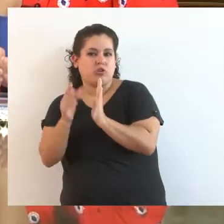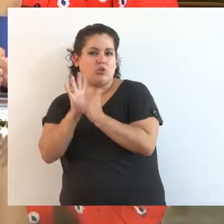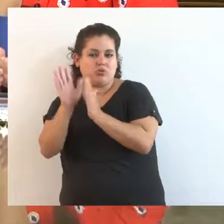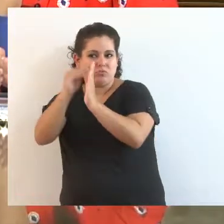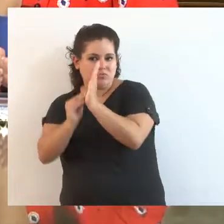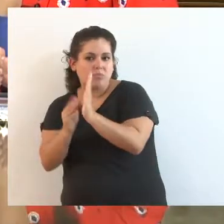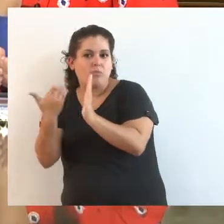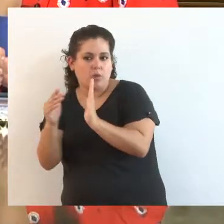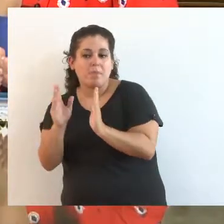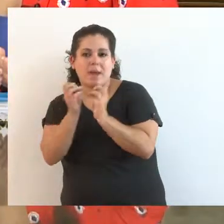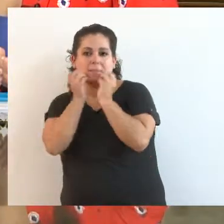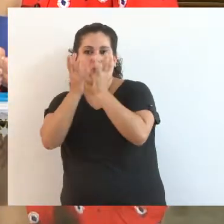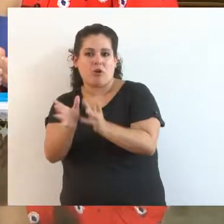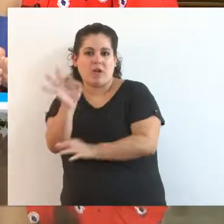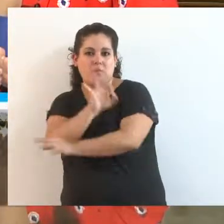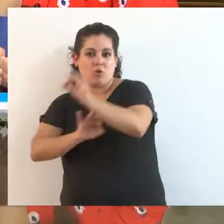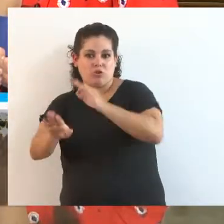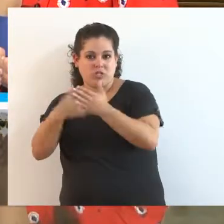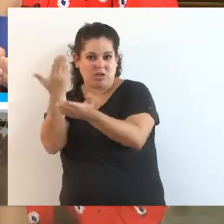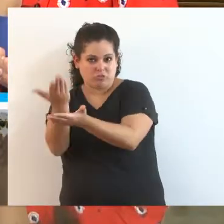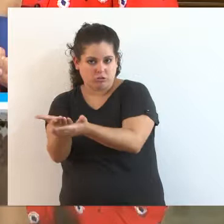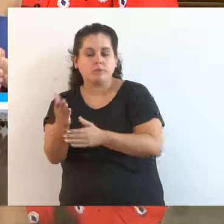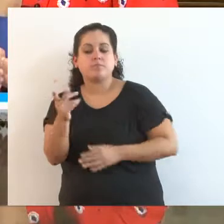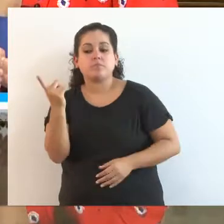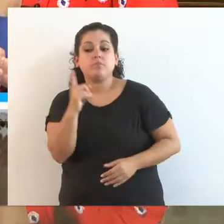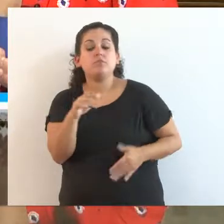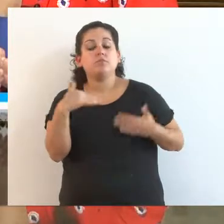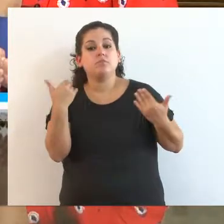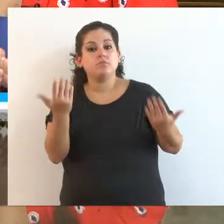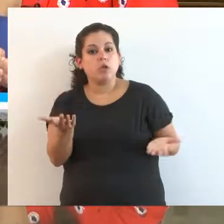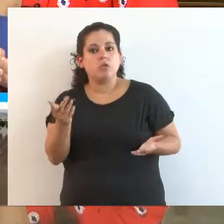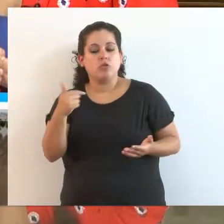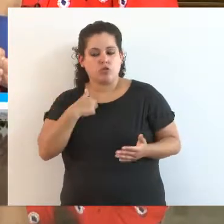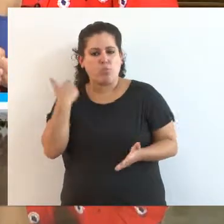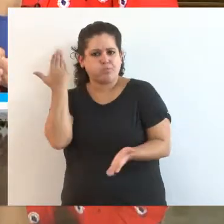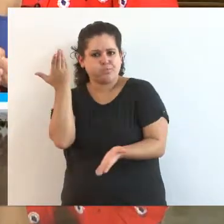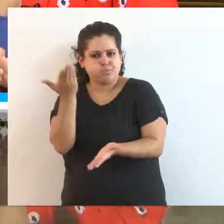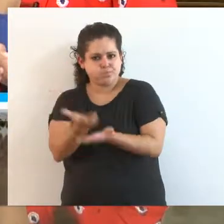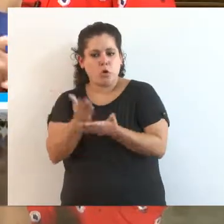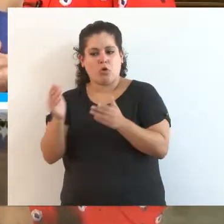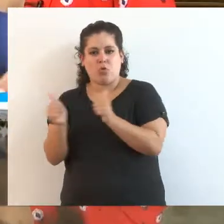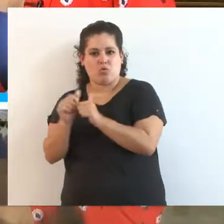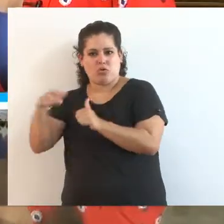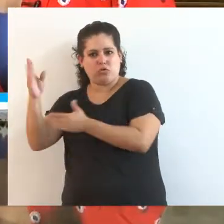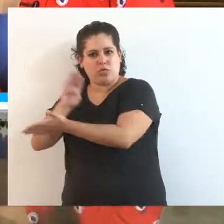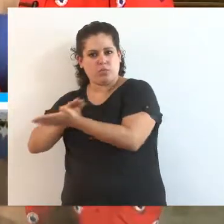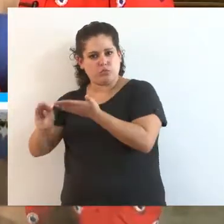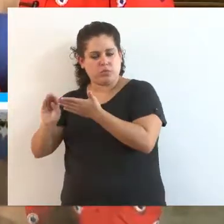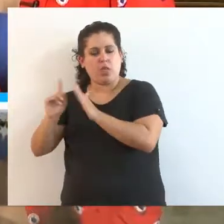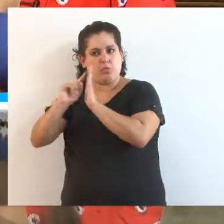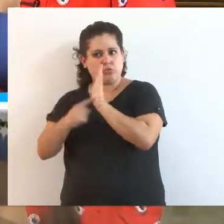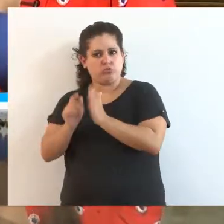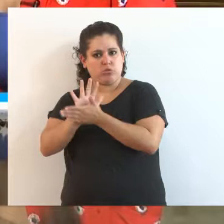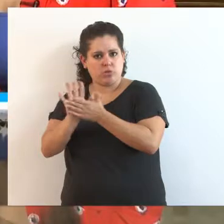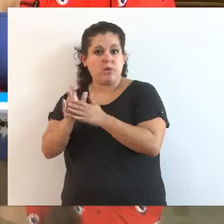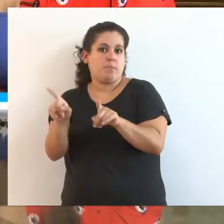para mejorar ese proyecto, que ya había sido debatido? Y en este sentido, digamos, presenté un proyecto con otros diputados para poder